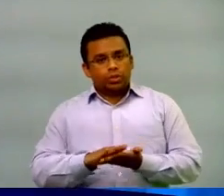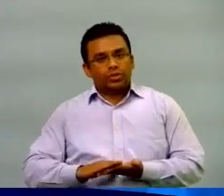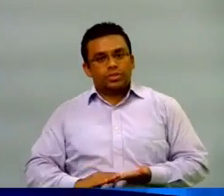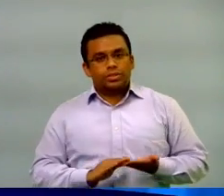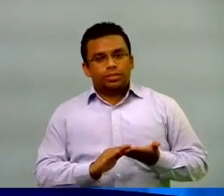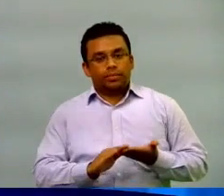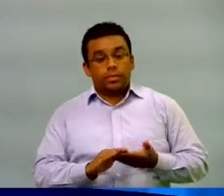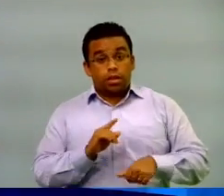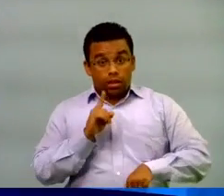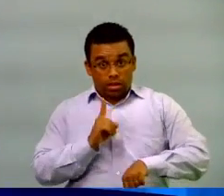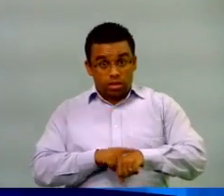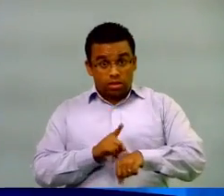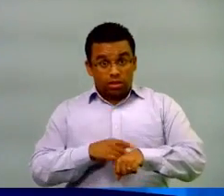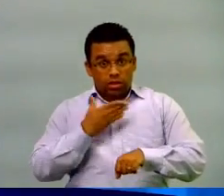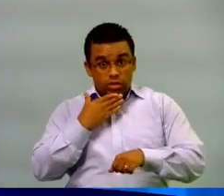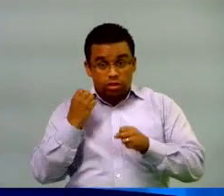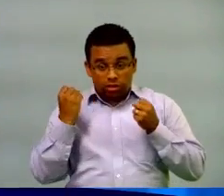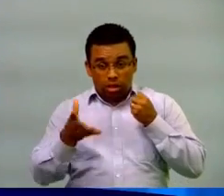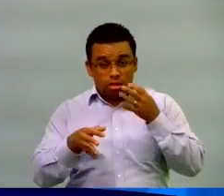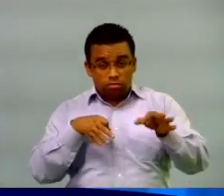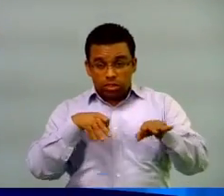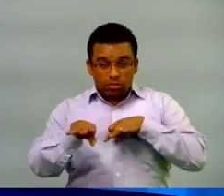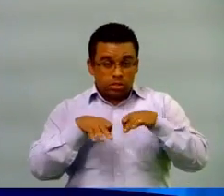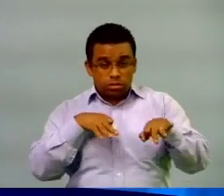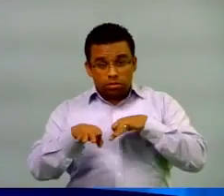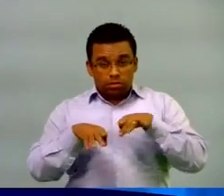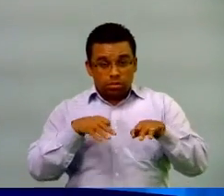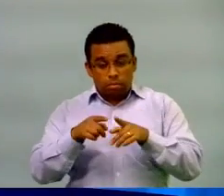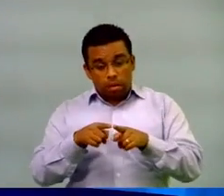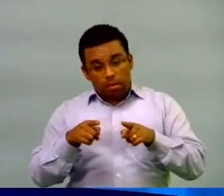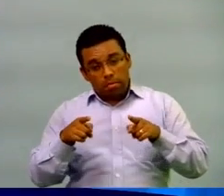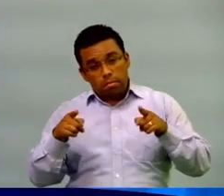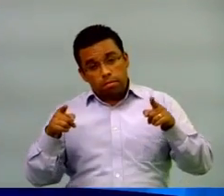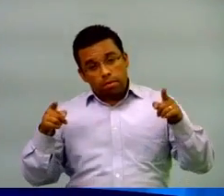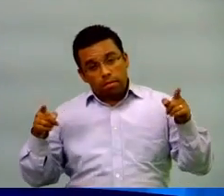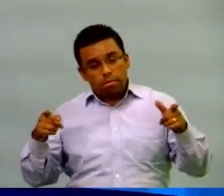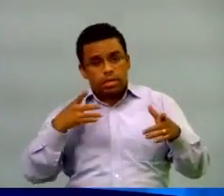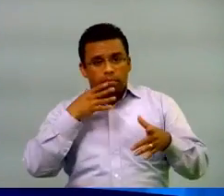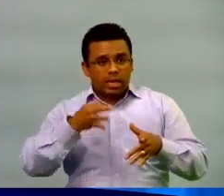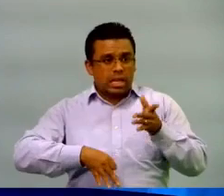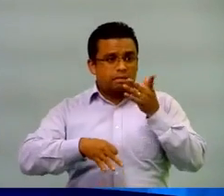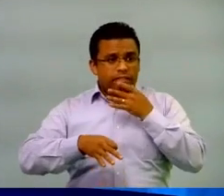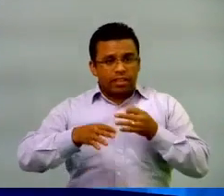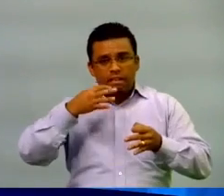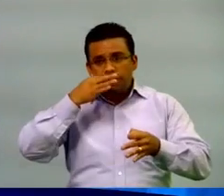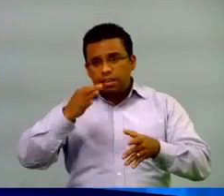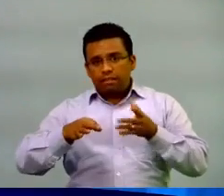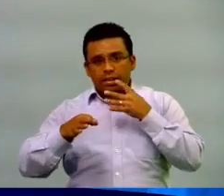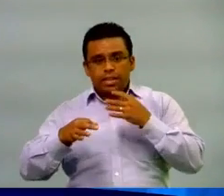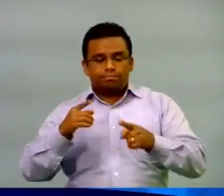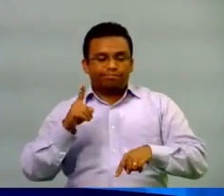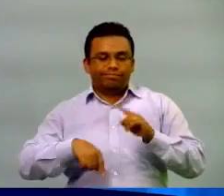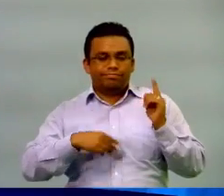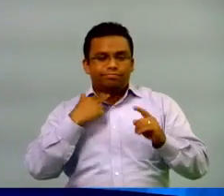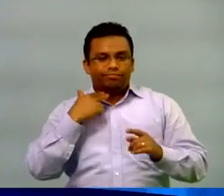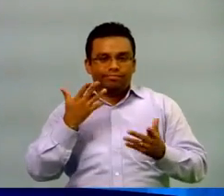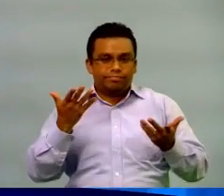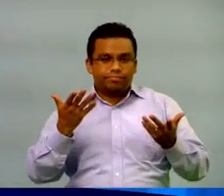tener el tiempo suficiente para a que Andrea nos siga contando todas las miles de historias que hay alrededor de esto.